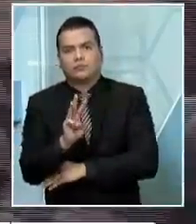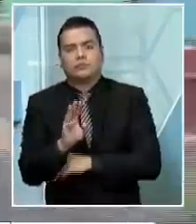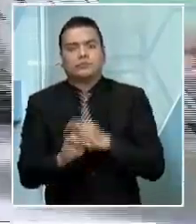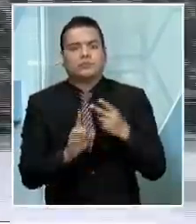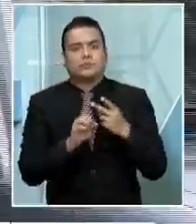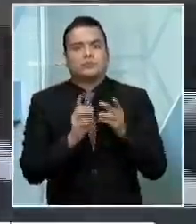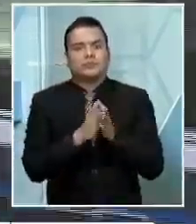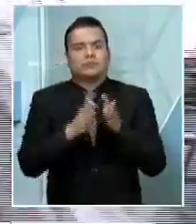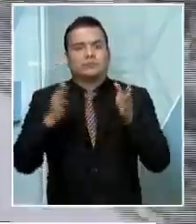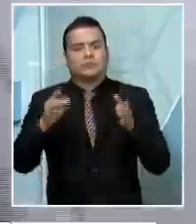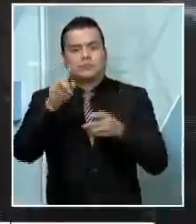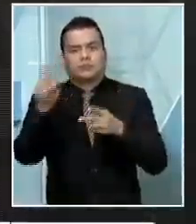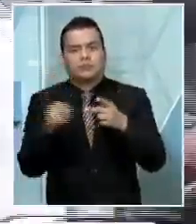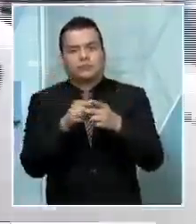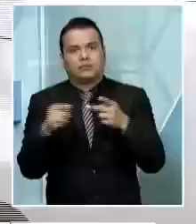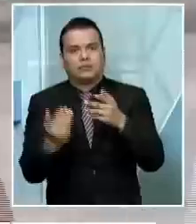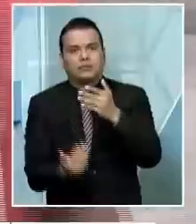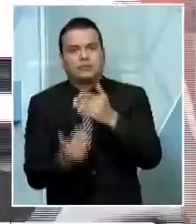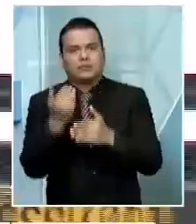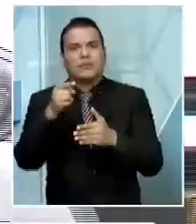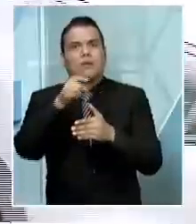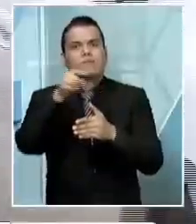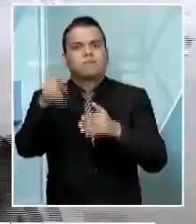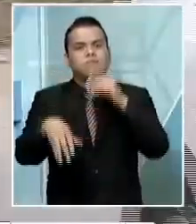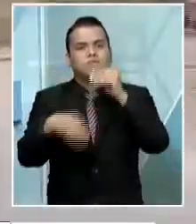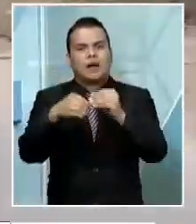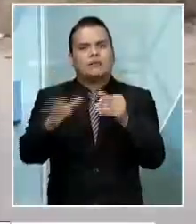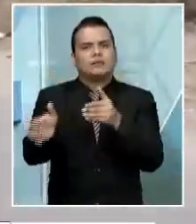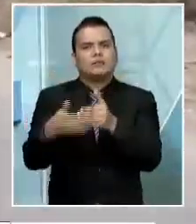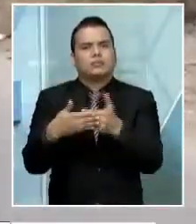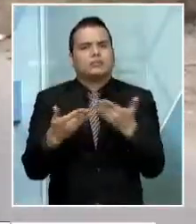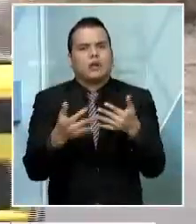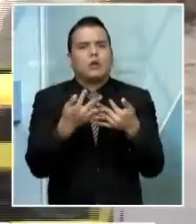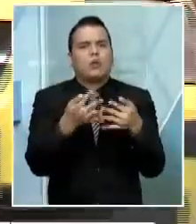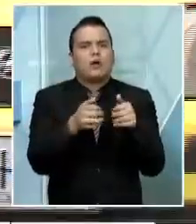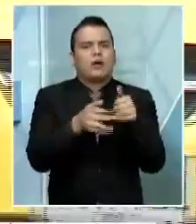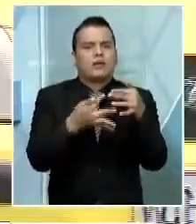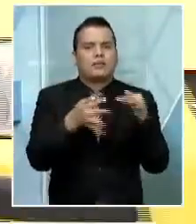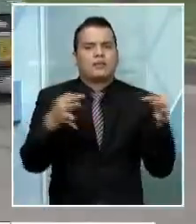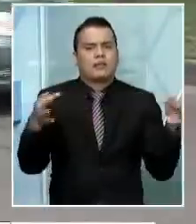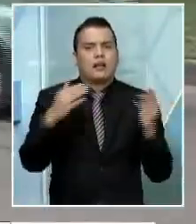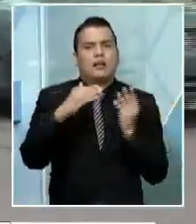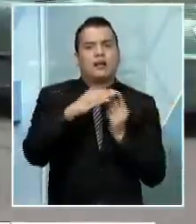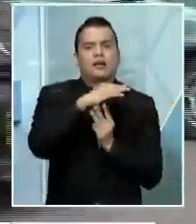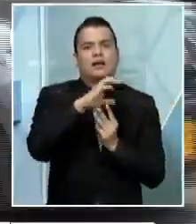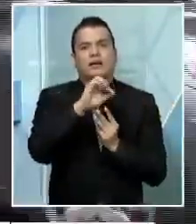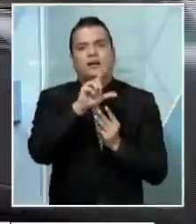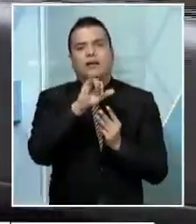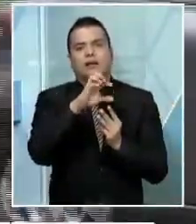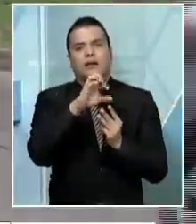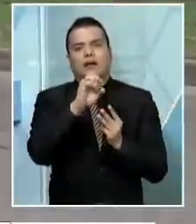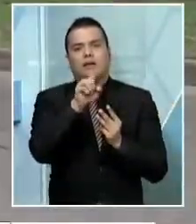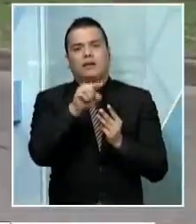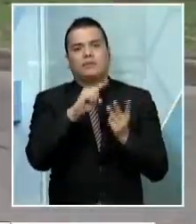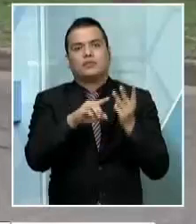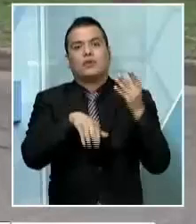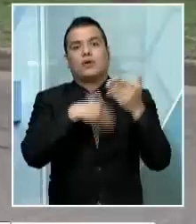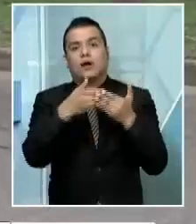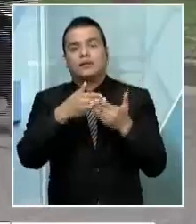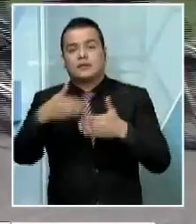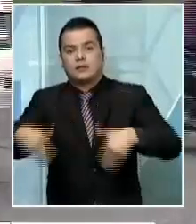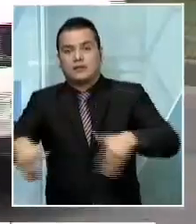espera inicie la próxima semana con nuevos cierres viales y que estará ubicado entre las terminales Calipso y Simón Bolívar, tendrá una intervención de